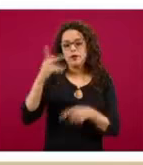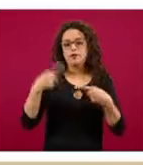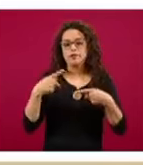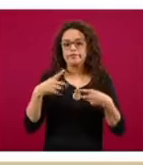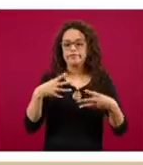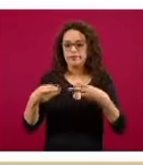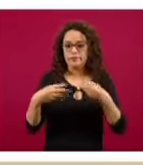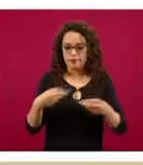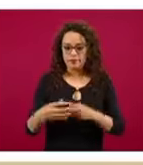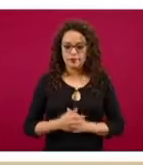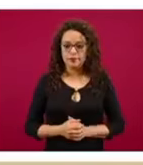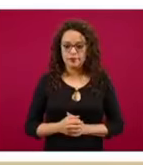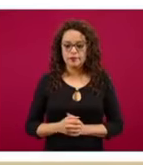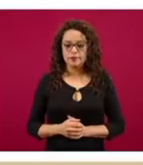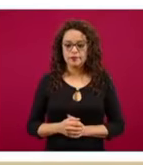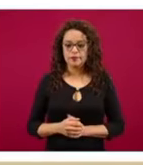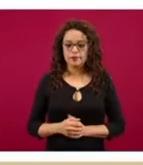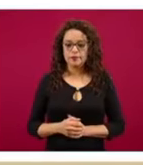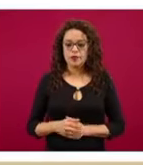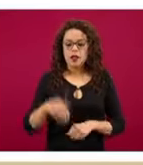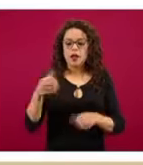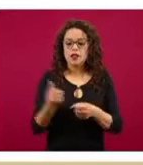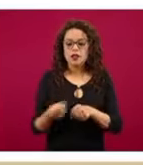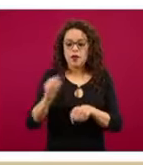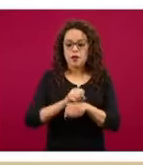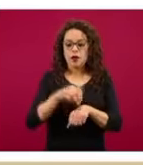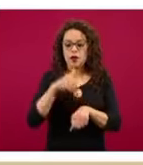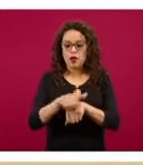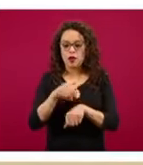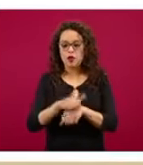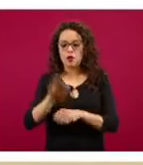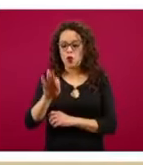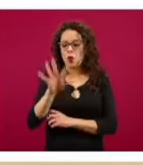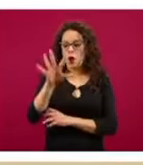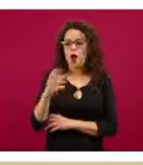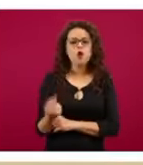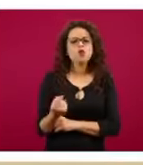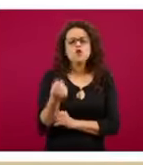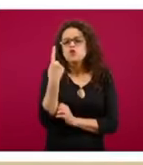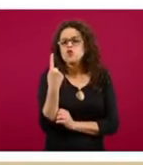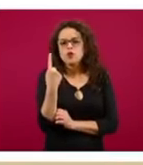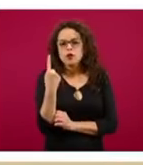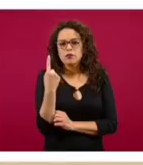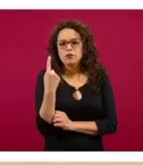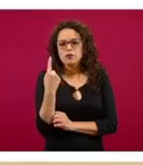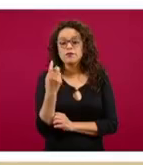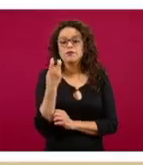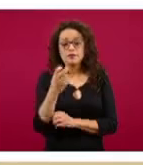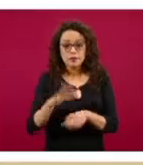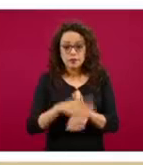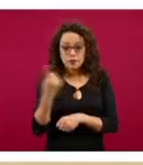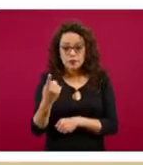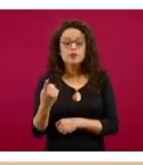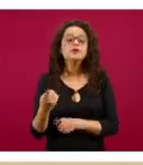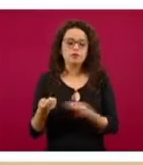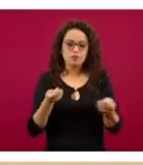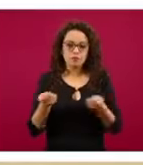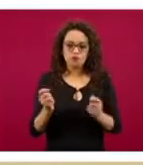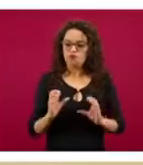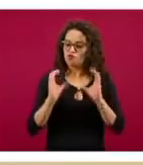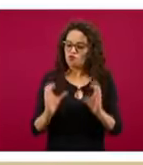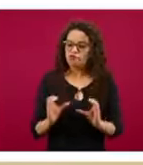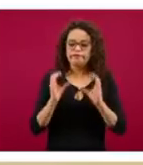presentado solamente un brote, ¿no? Y esto lógicamente es también pues un resultado de las medidas preventivas que se han estado tomando en